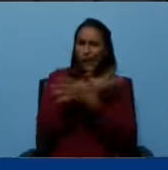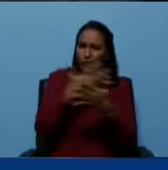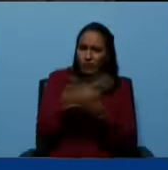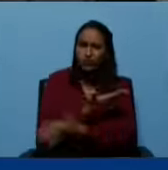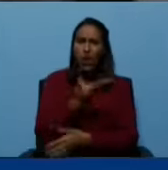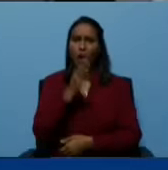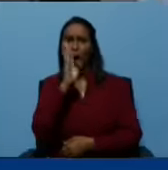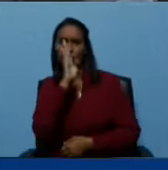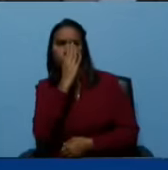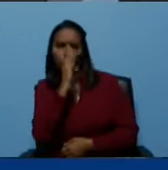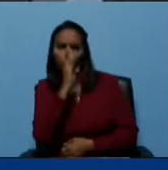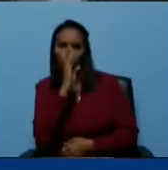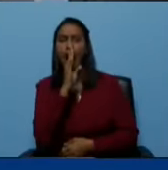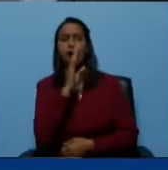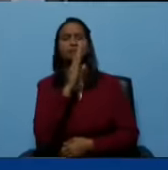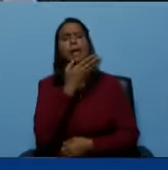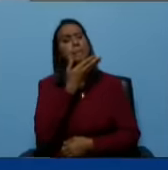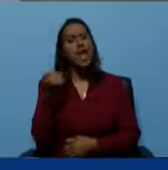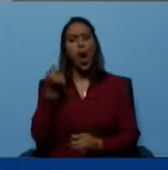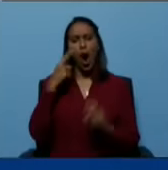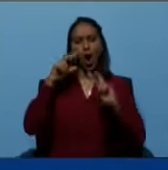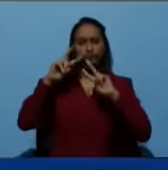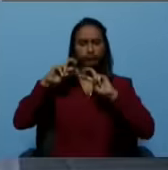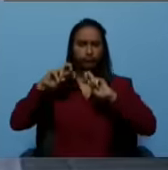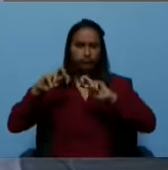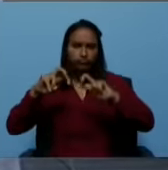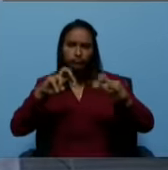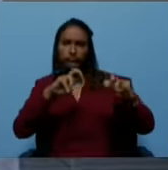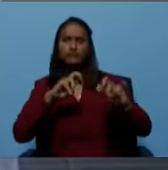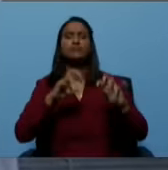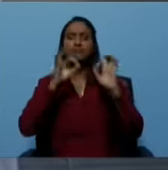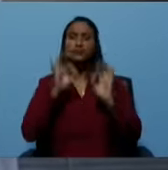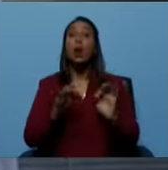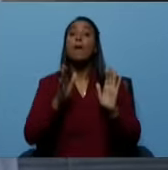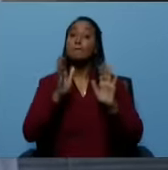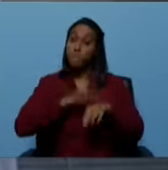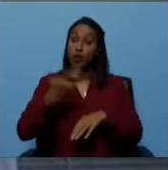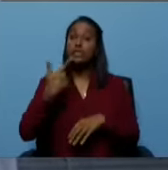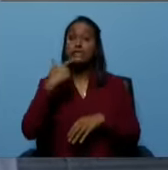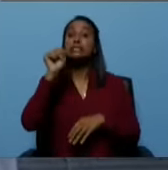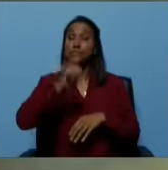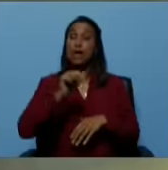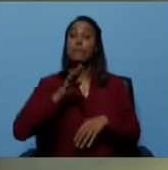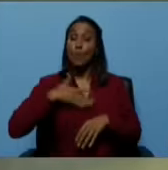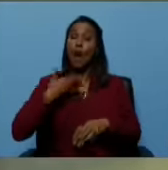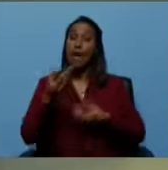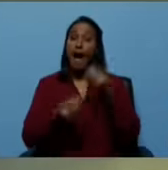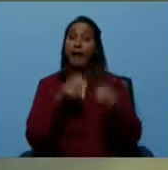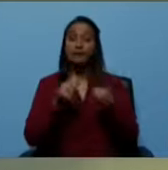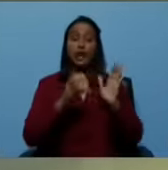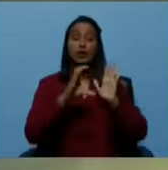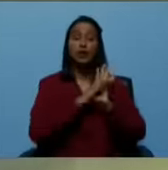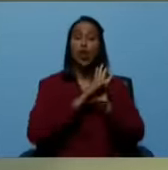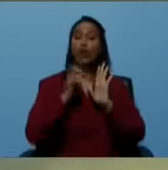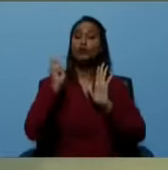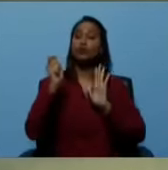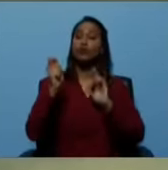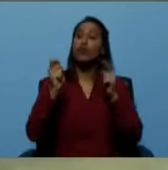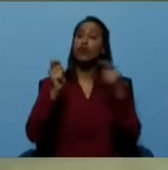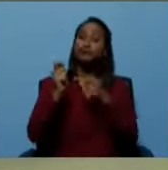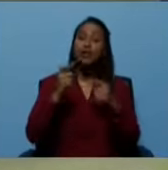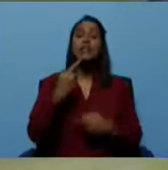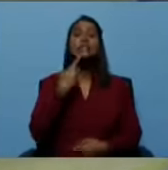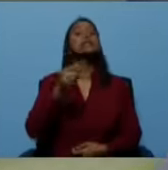para usar este mecanismo contemplado en la Constitución para neutralizar todas esas olas de violencia que